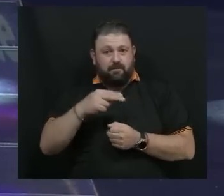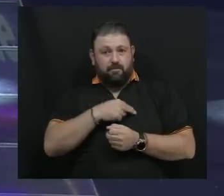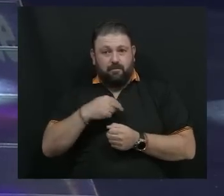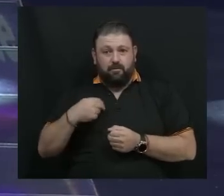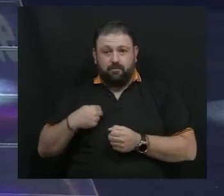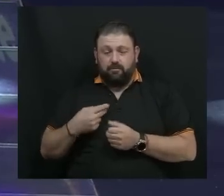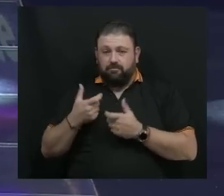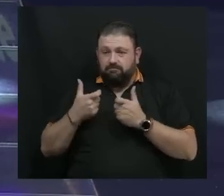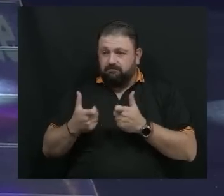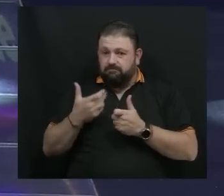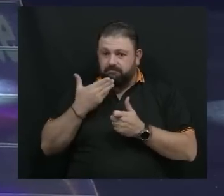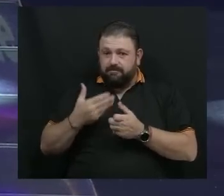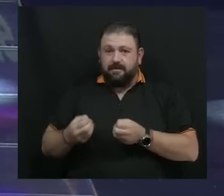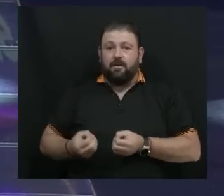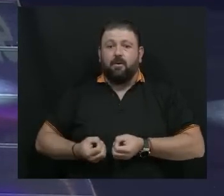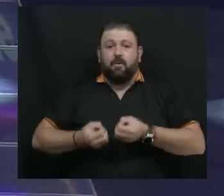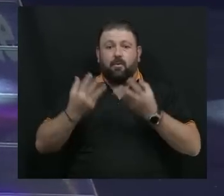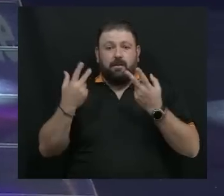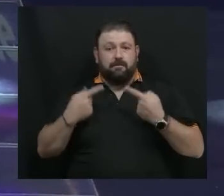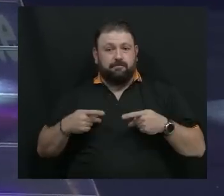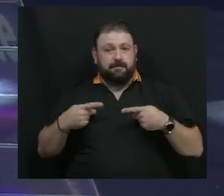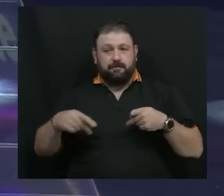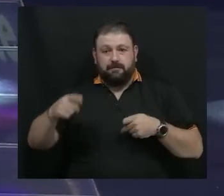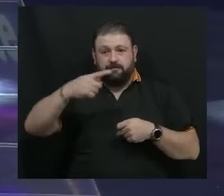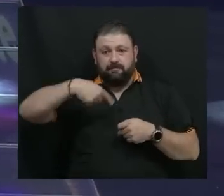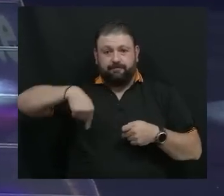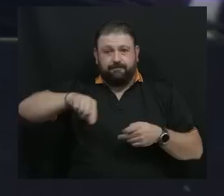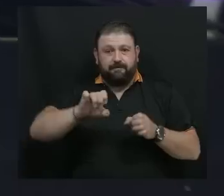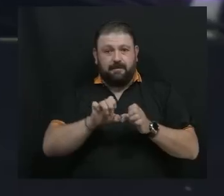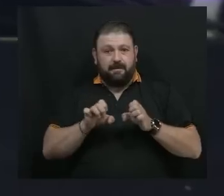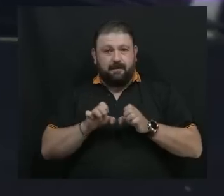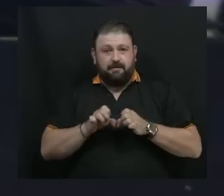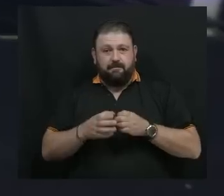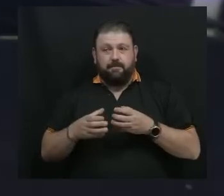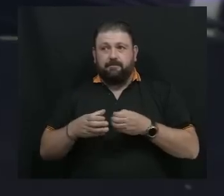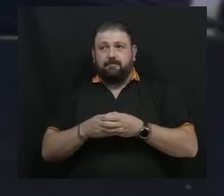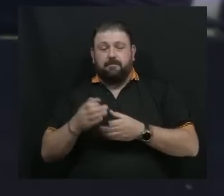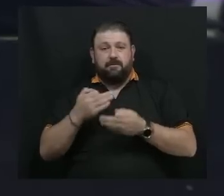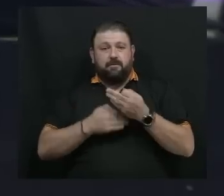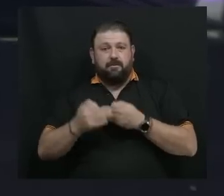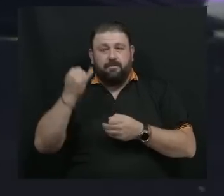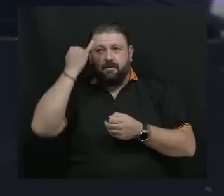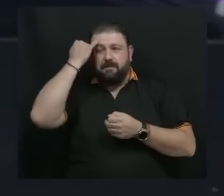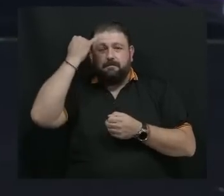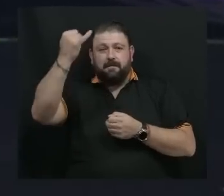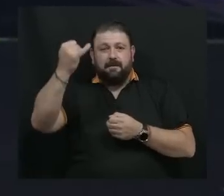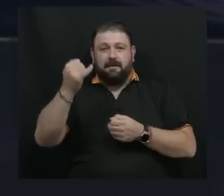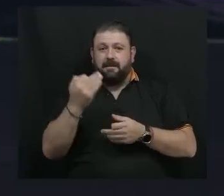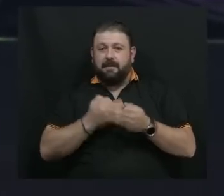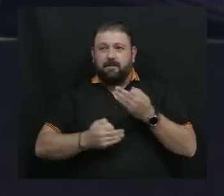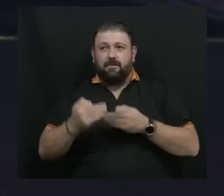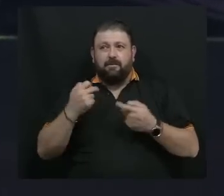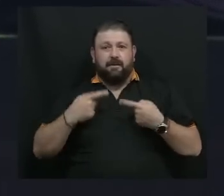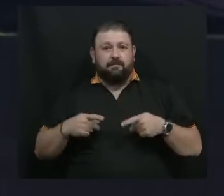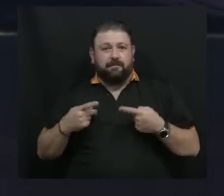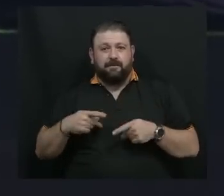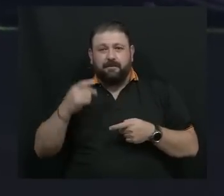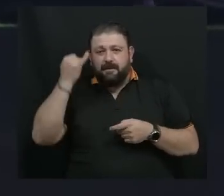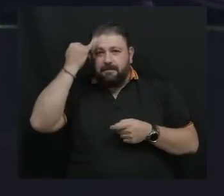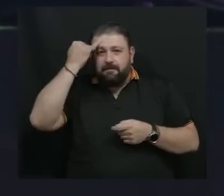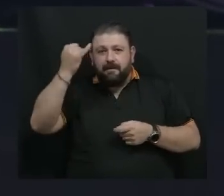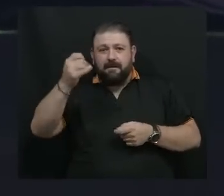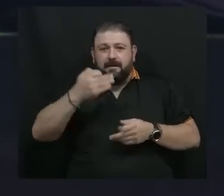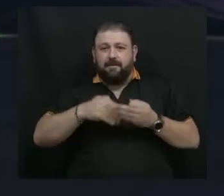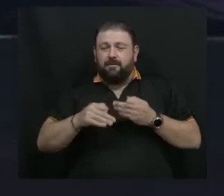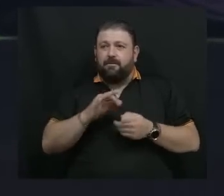es cuántas personas tenemos en nuestro equipo generando ingresos. O sea, ¿te imaginas y se imaginan si yo me hubiese quedado